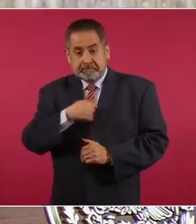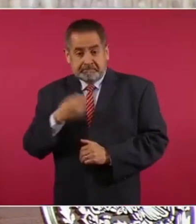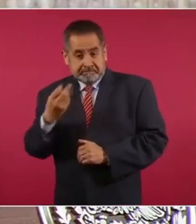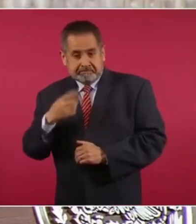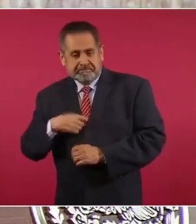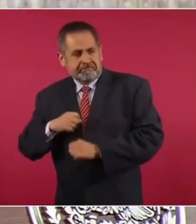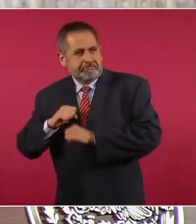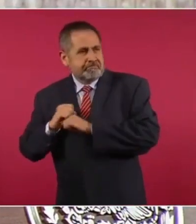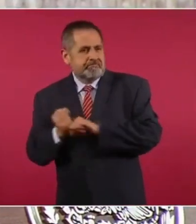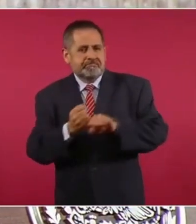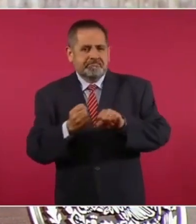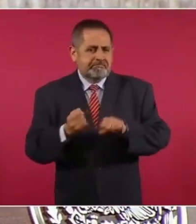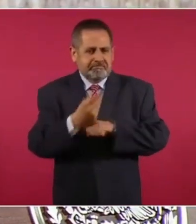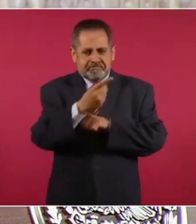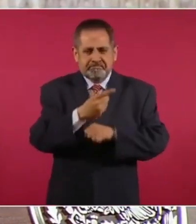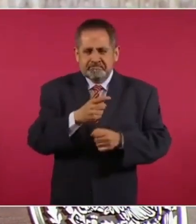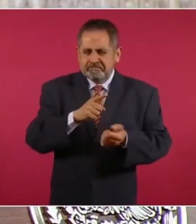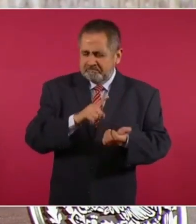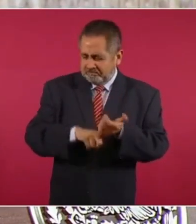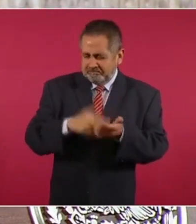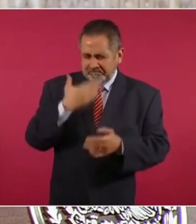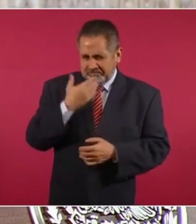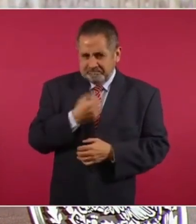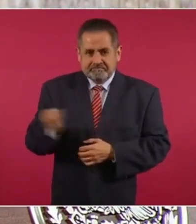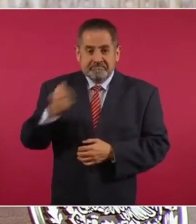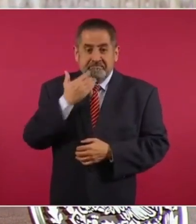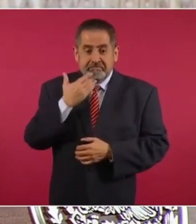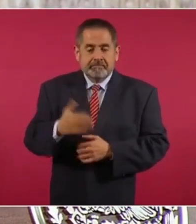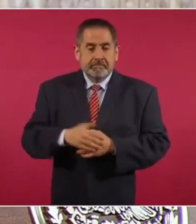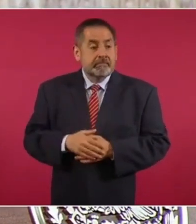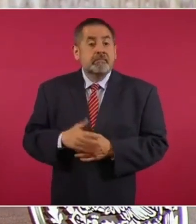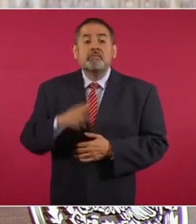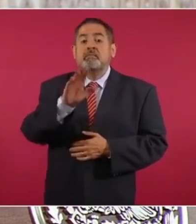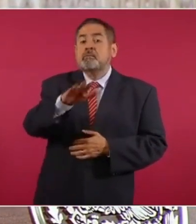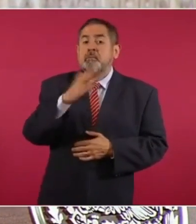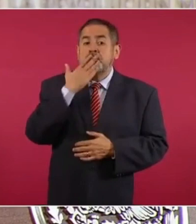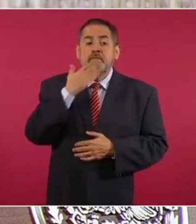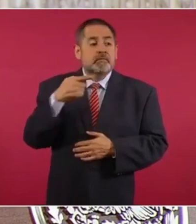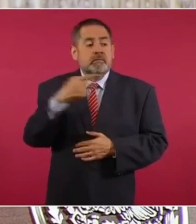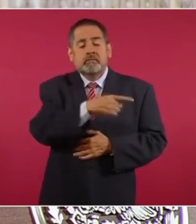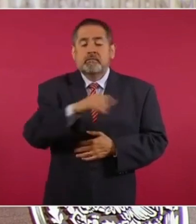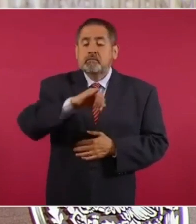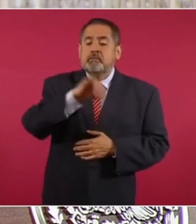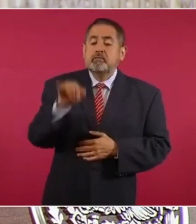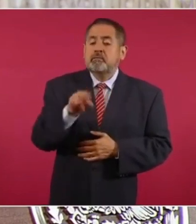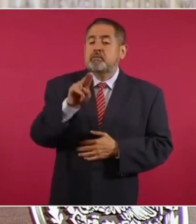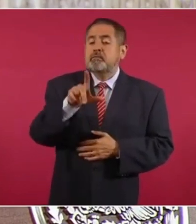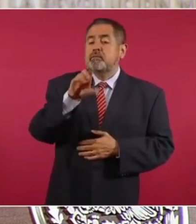que por cierto va muy bien nuestro paisano Julio Urías,